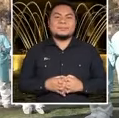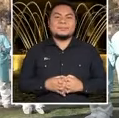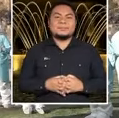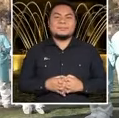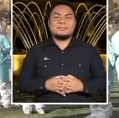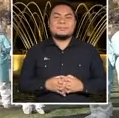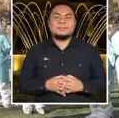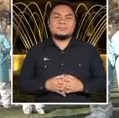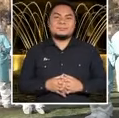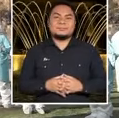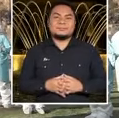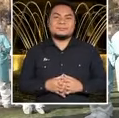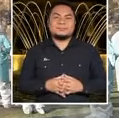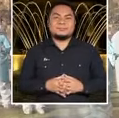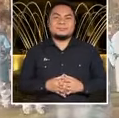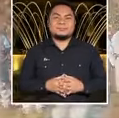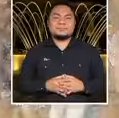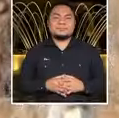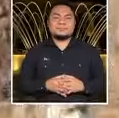kaipachapitsilaka.